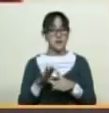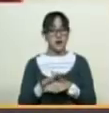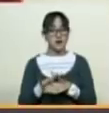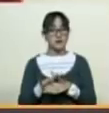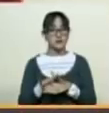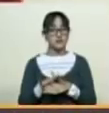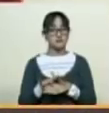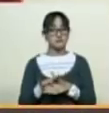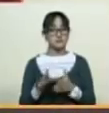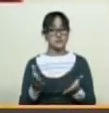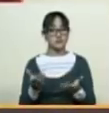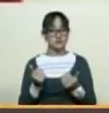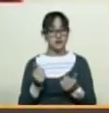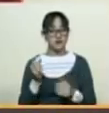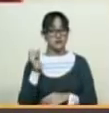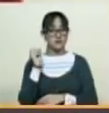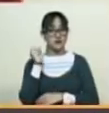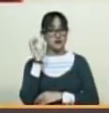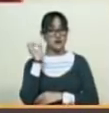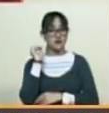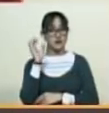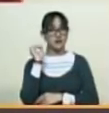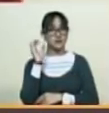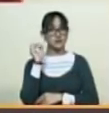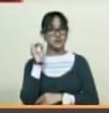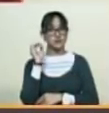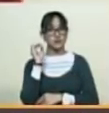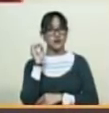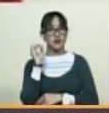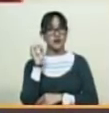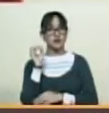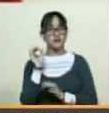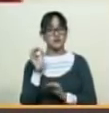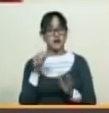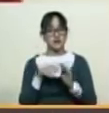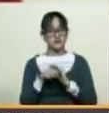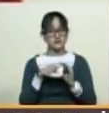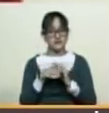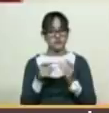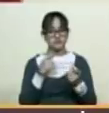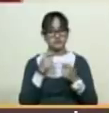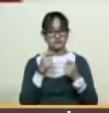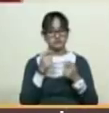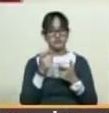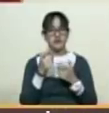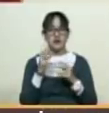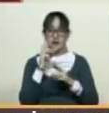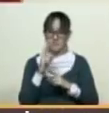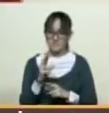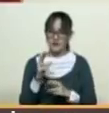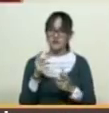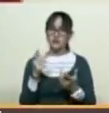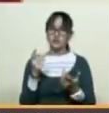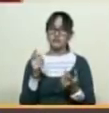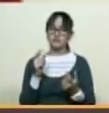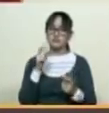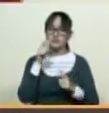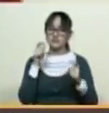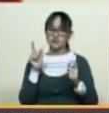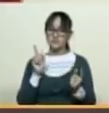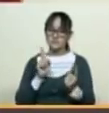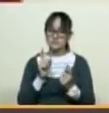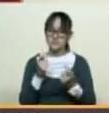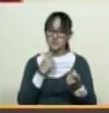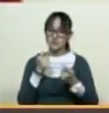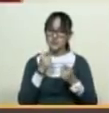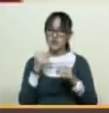a solicitar la campaña electoral de equidad en el acceso a los medios, respeto al equilibrio de los medios, en los medios, respetar